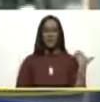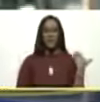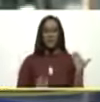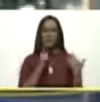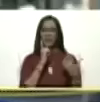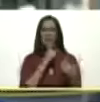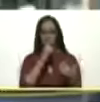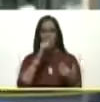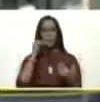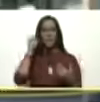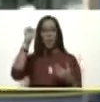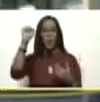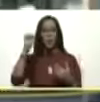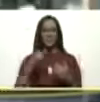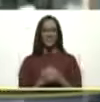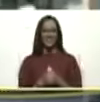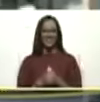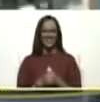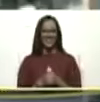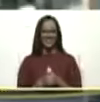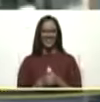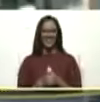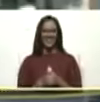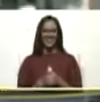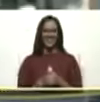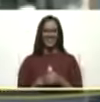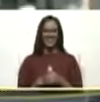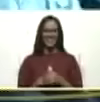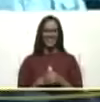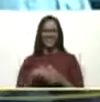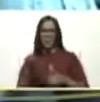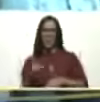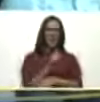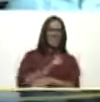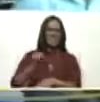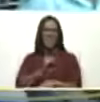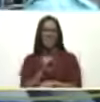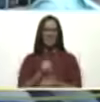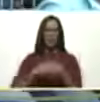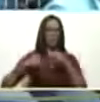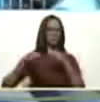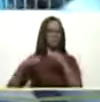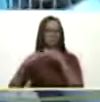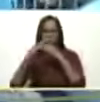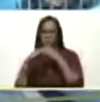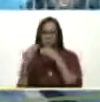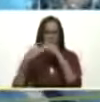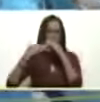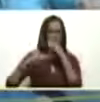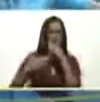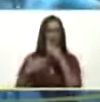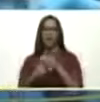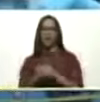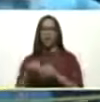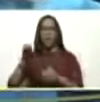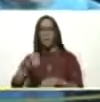llama Nicolás Maduro. Y le pone salsa o reggaetón o rap o